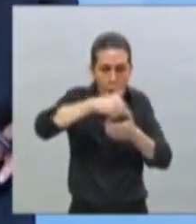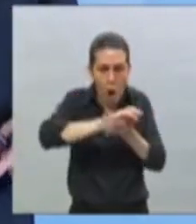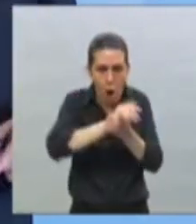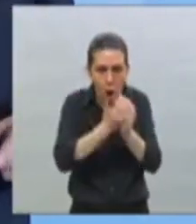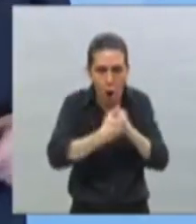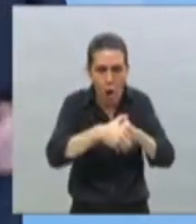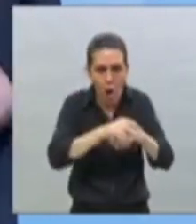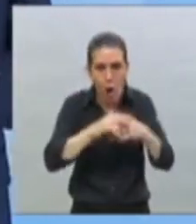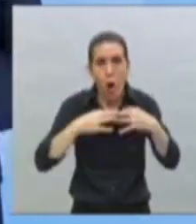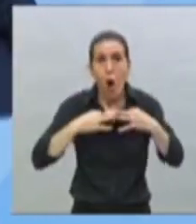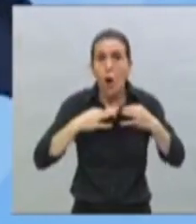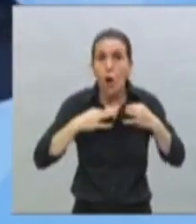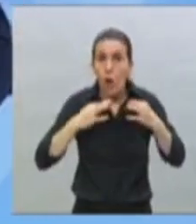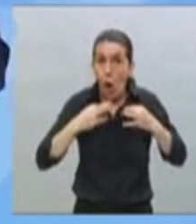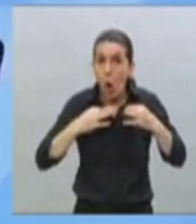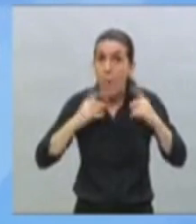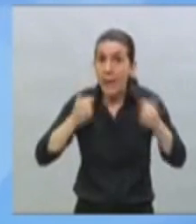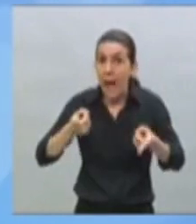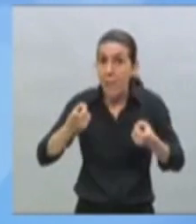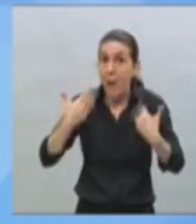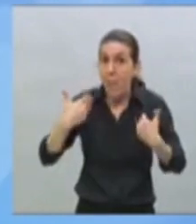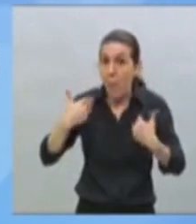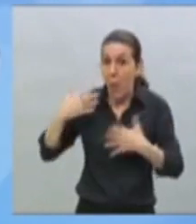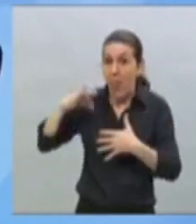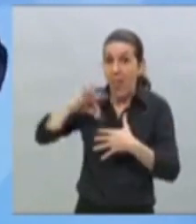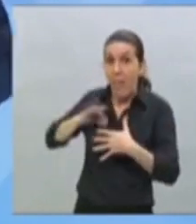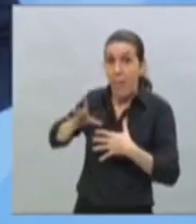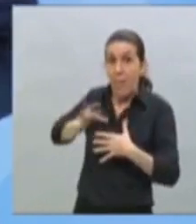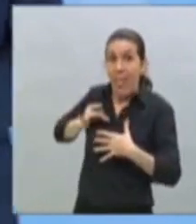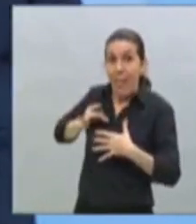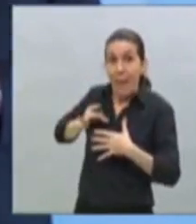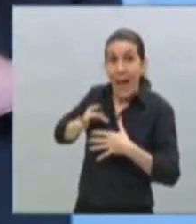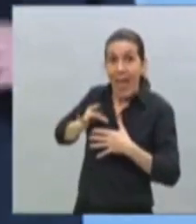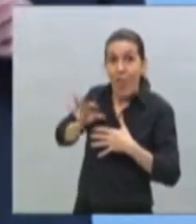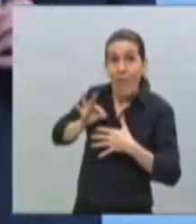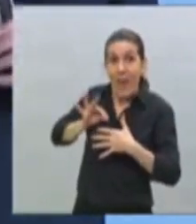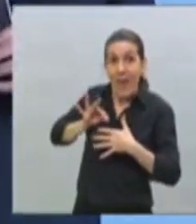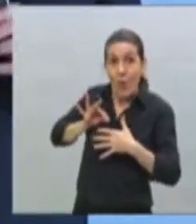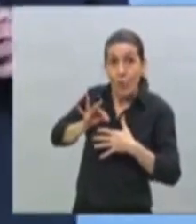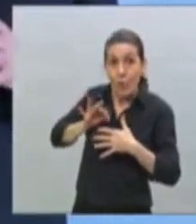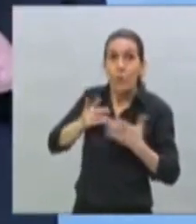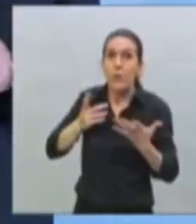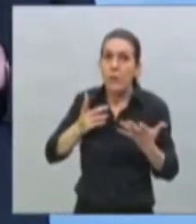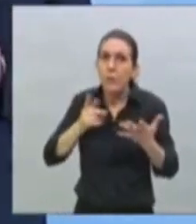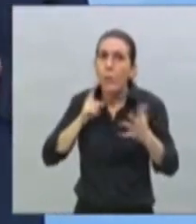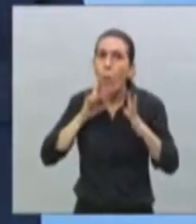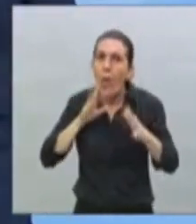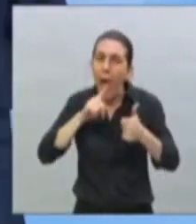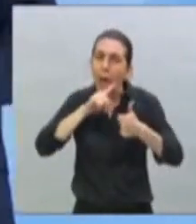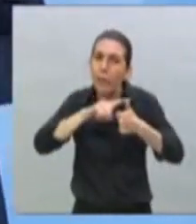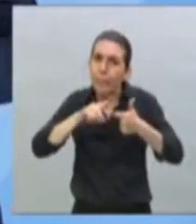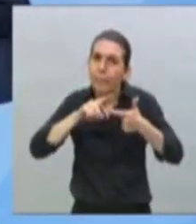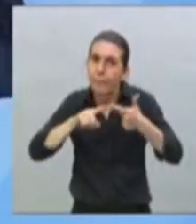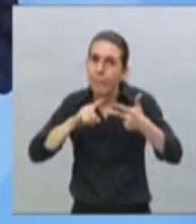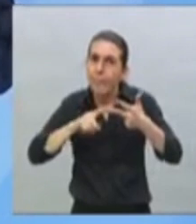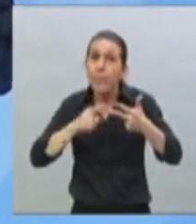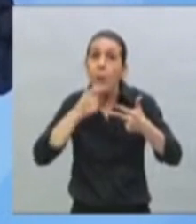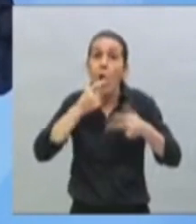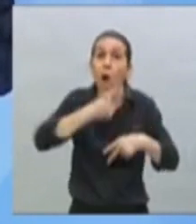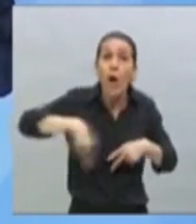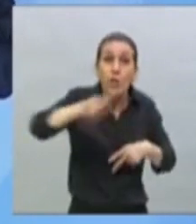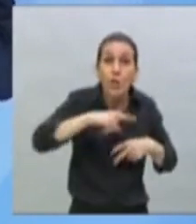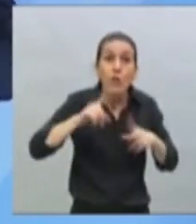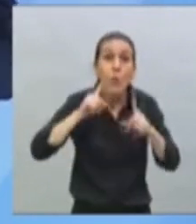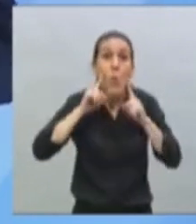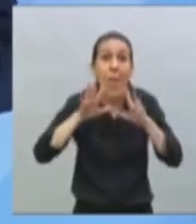cuidar su ropa, porque su ropa también puede llevar el virus de vuelta a su casa. Son todos cuidados que si nosotros tenemos y